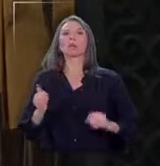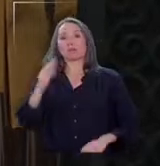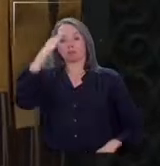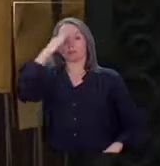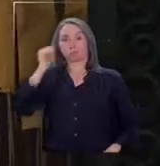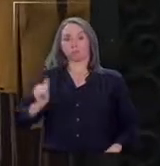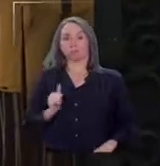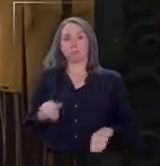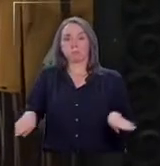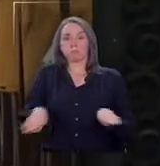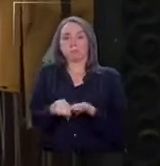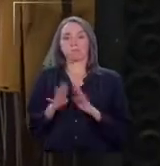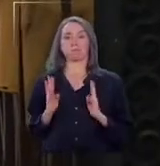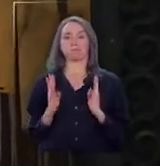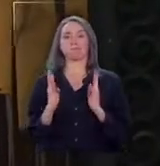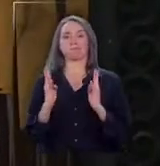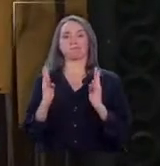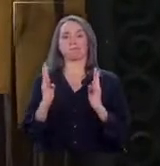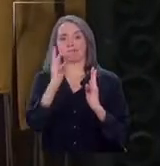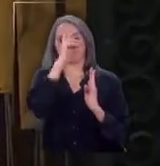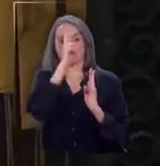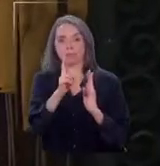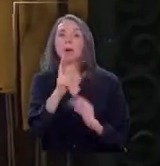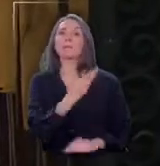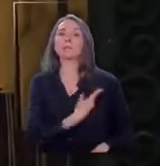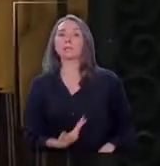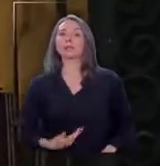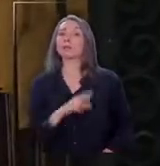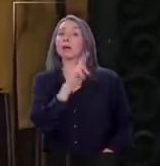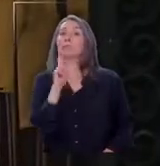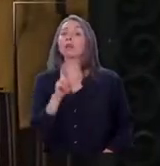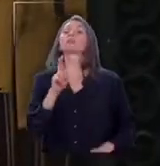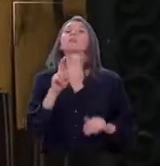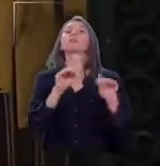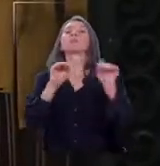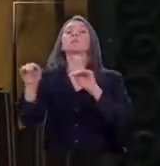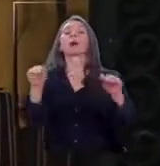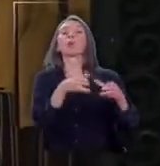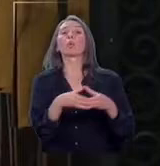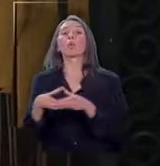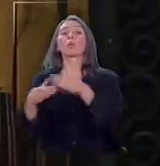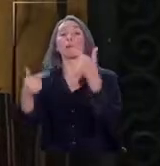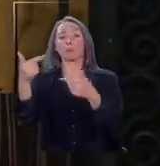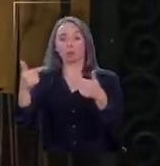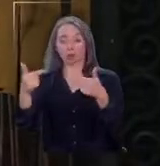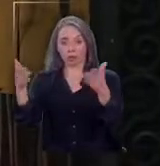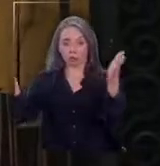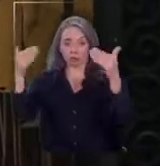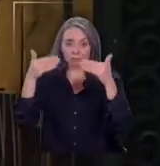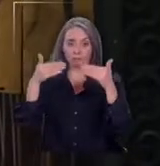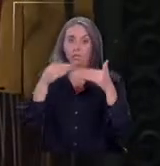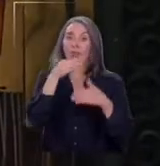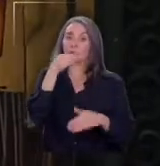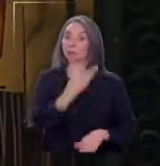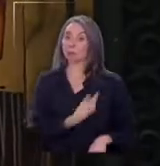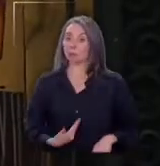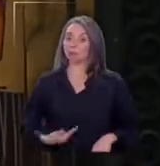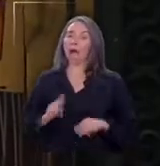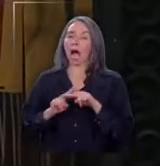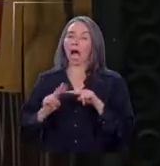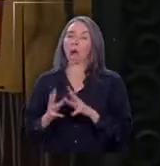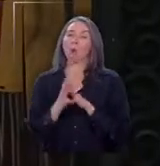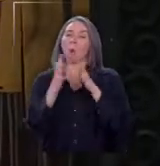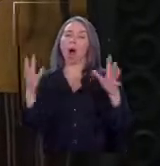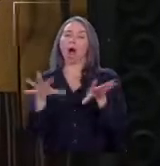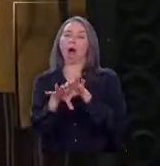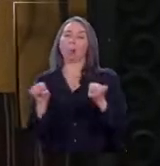Piñera fue el presidente de la república quien formuló un llamado a las fuerzas políticas para según sus palabras un gran acuerdo